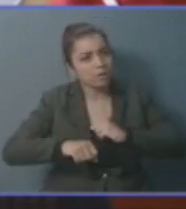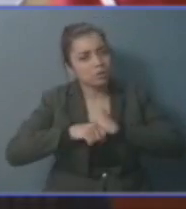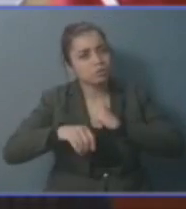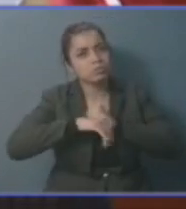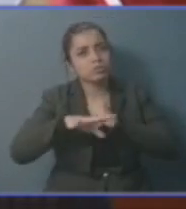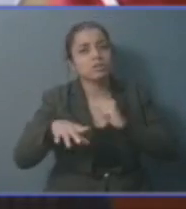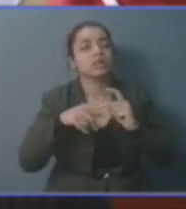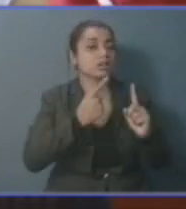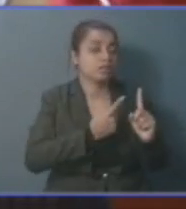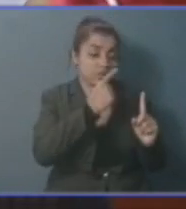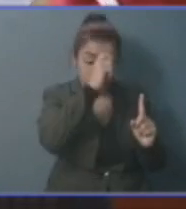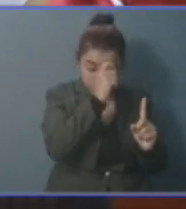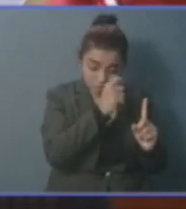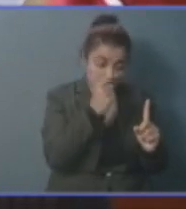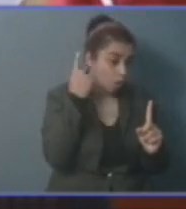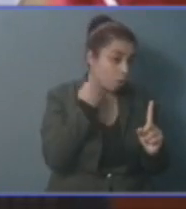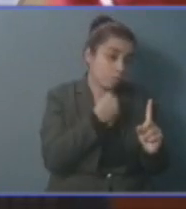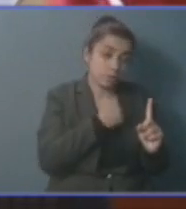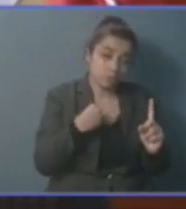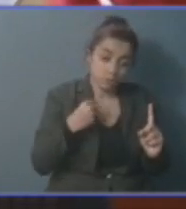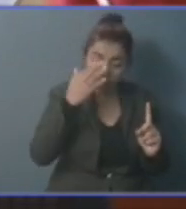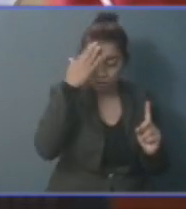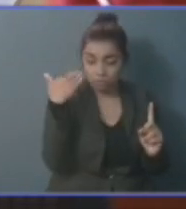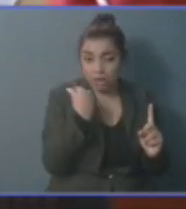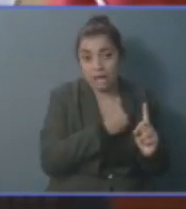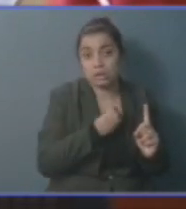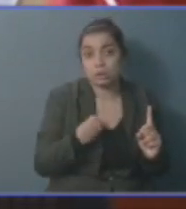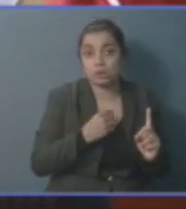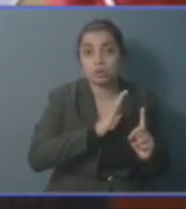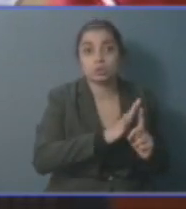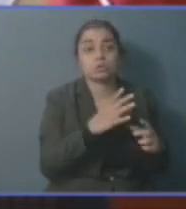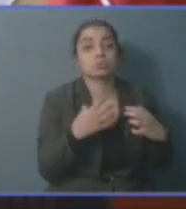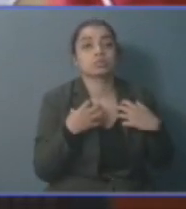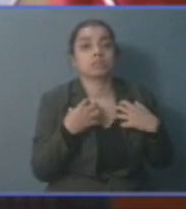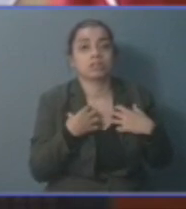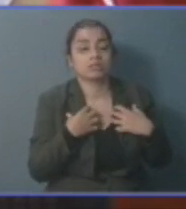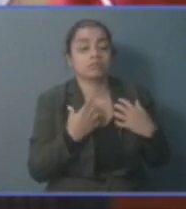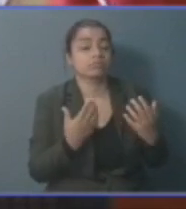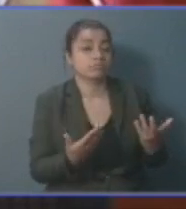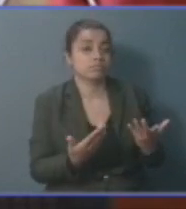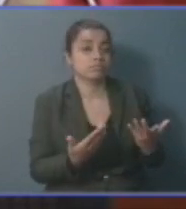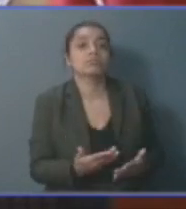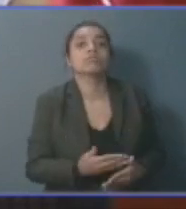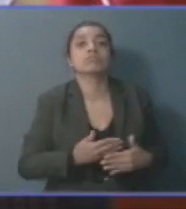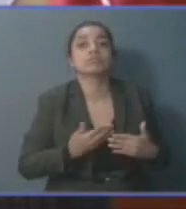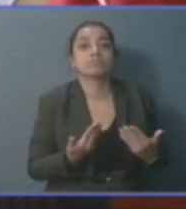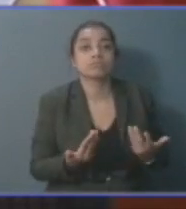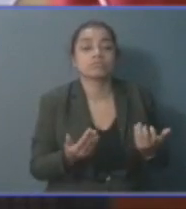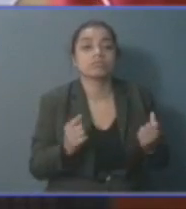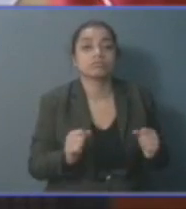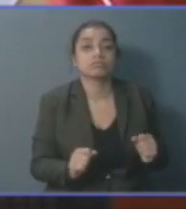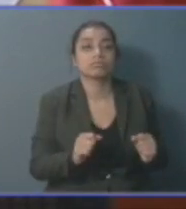y médicas y como homenaje a las vidas de estos profesionales que se han perdido